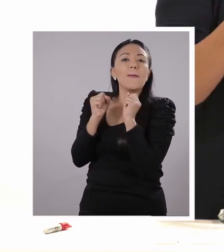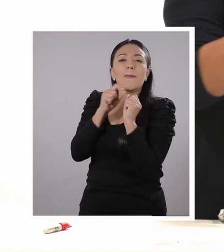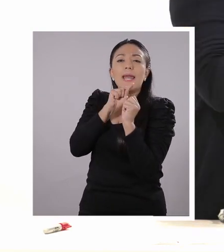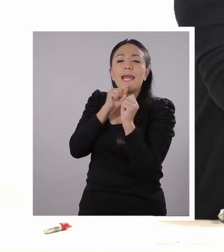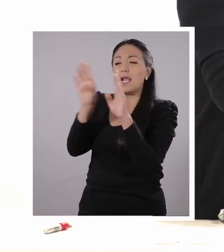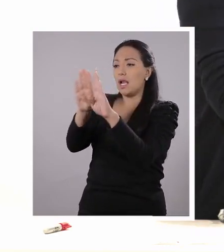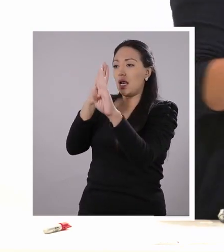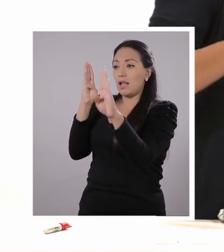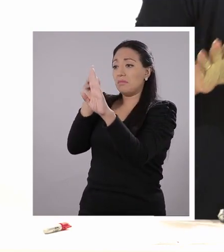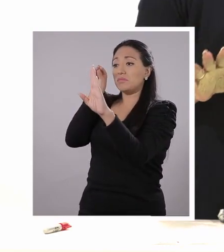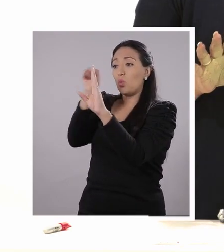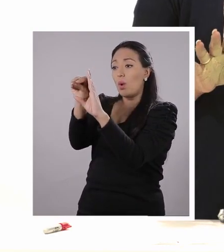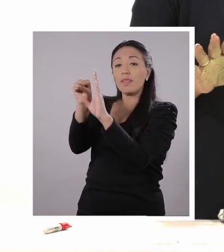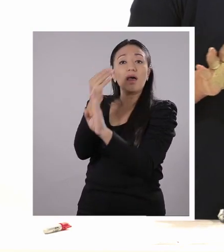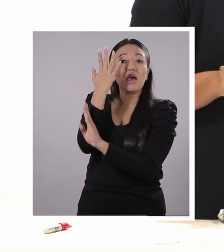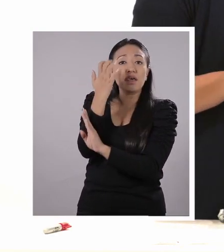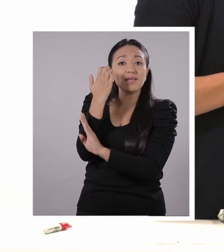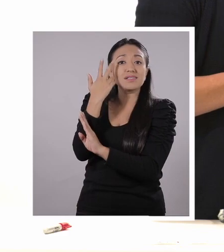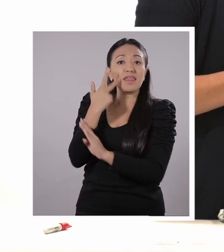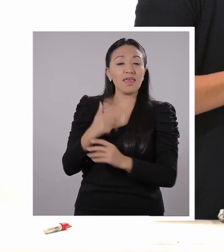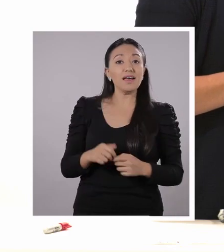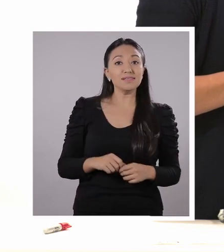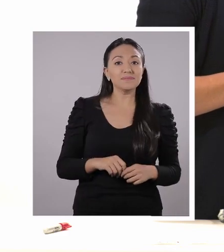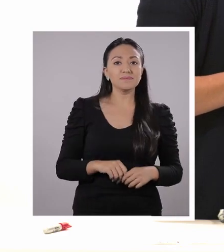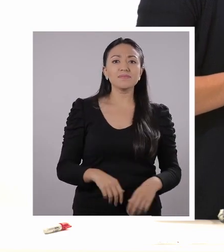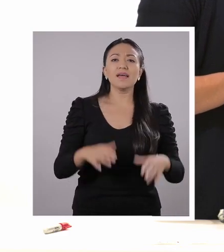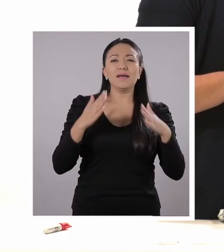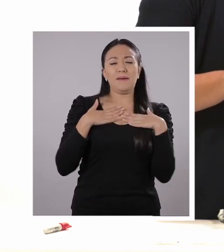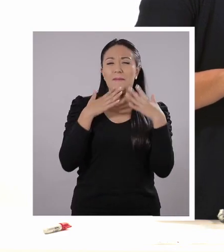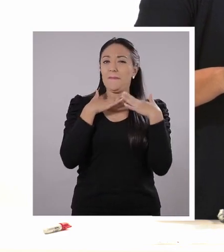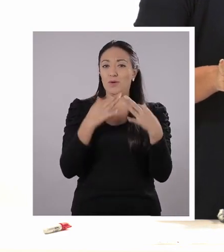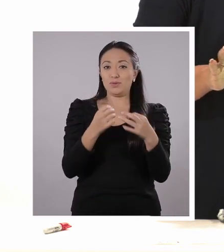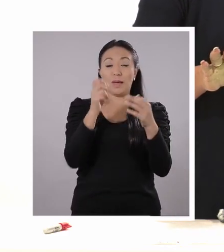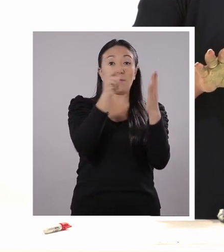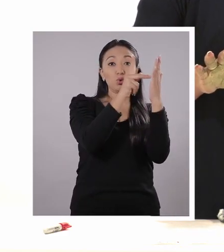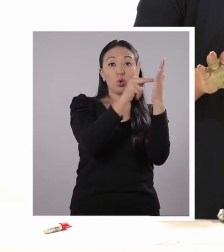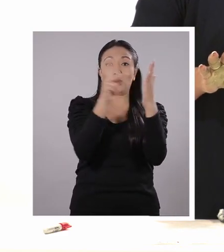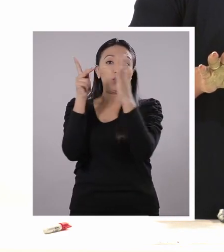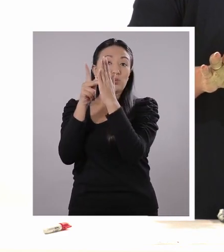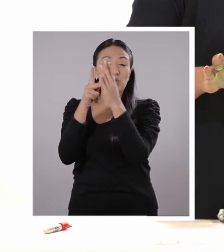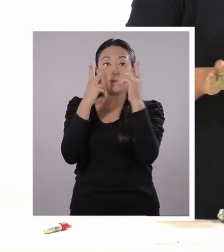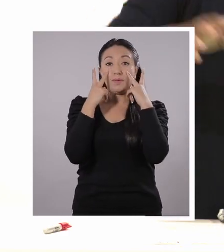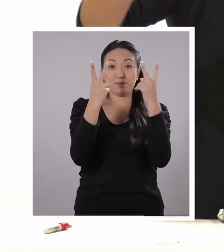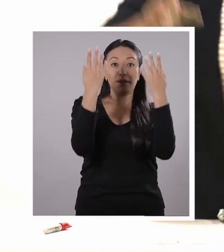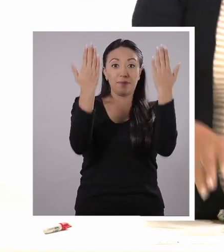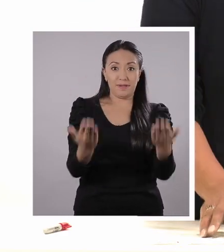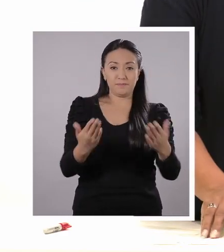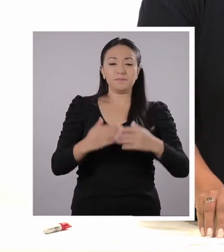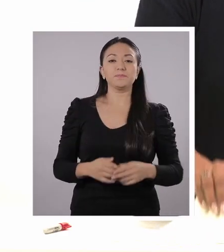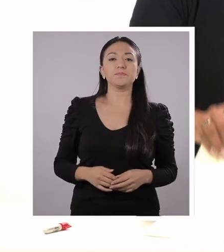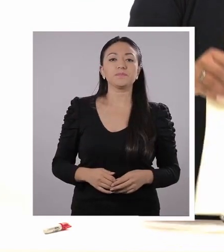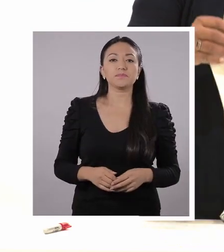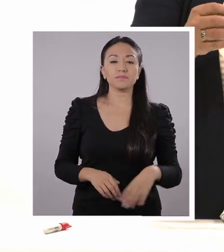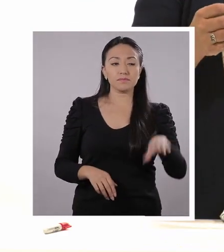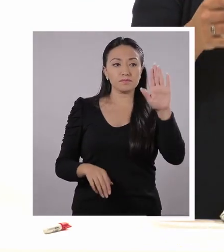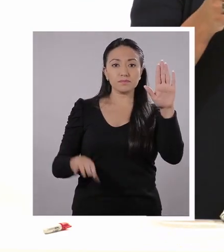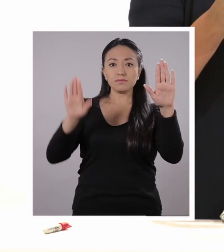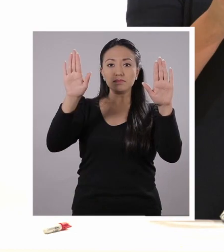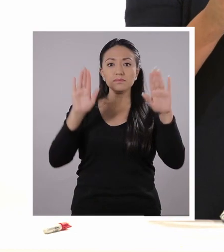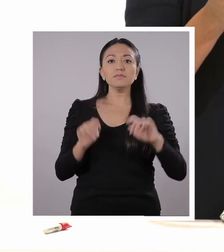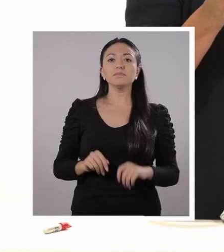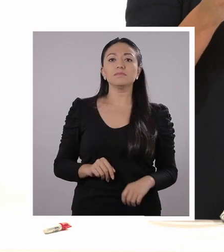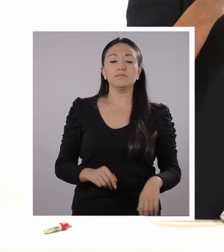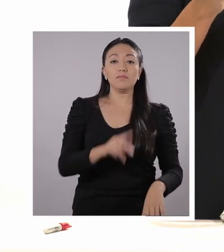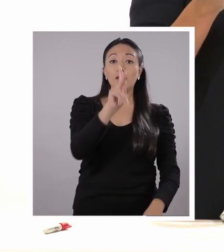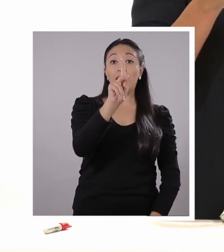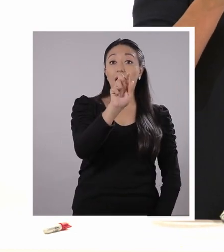refri, y esto les va a durar durante 15 días. ¡Perfecto! Me encantó. Miremos los puntajes, profe. A ver, vamos a ver los puntajes. A ver, ayúdanos